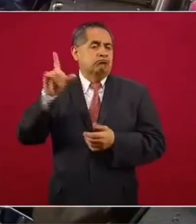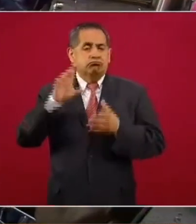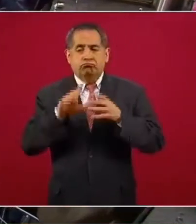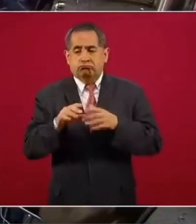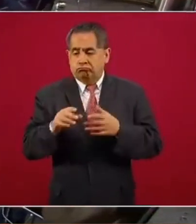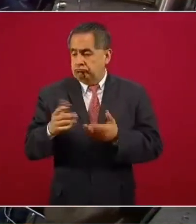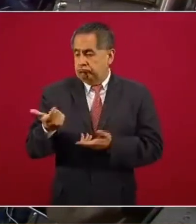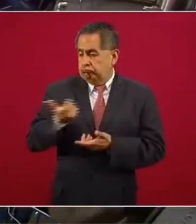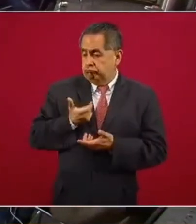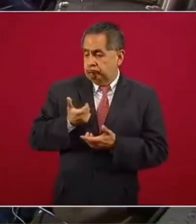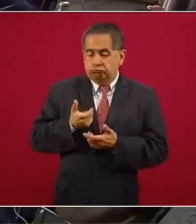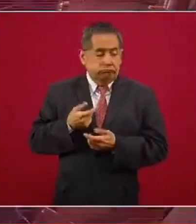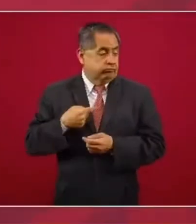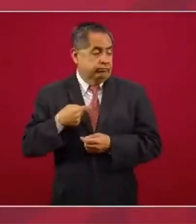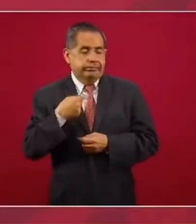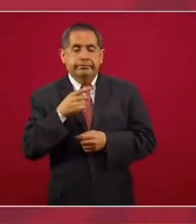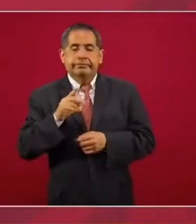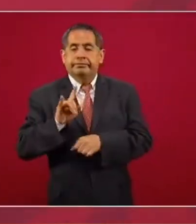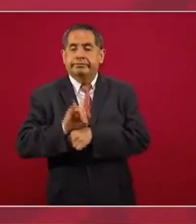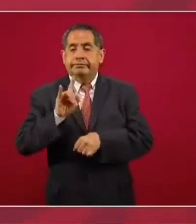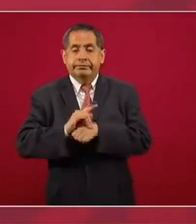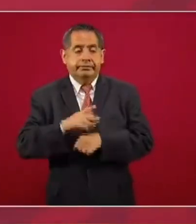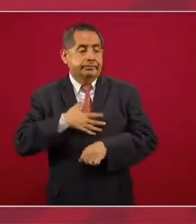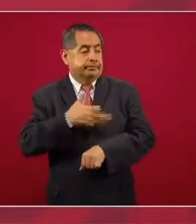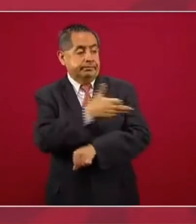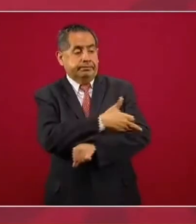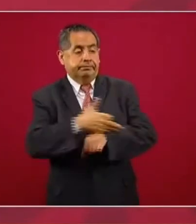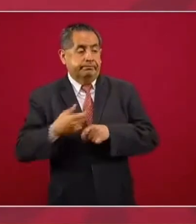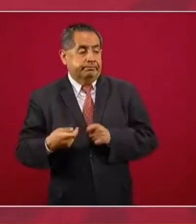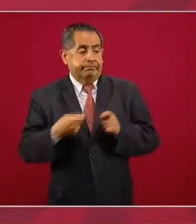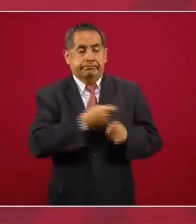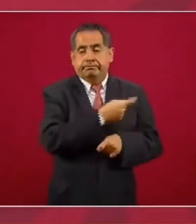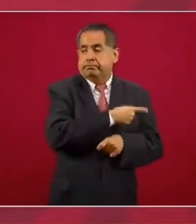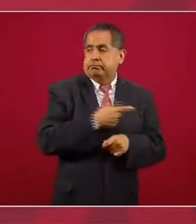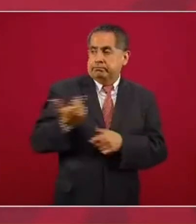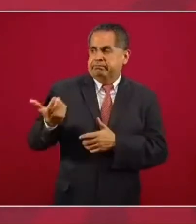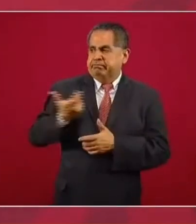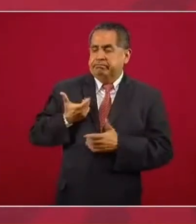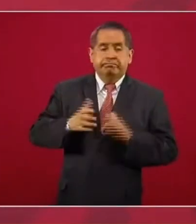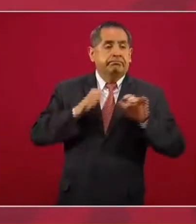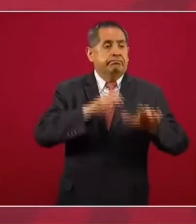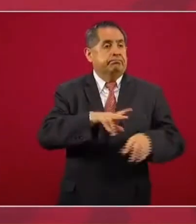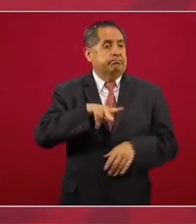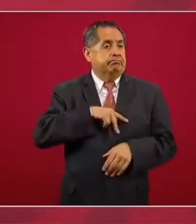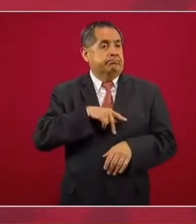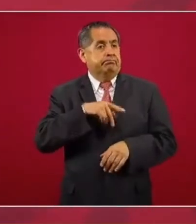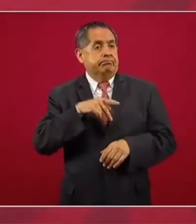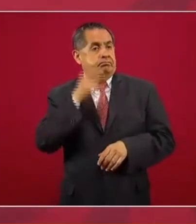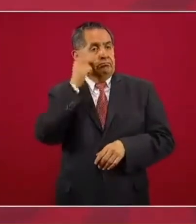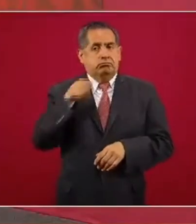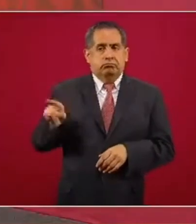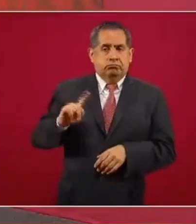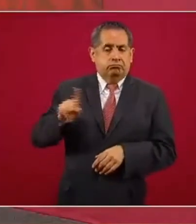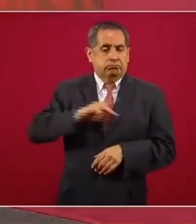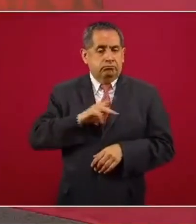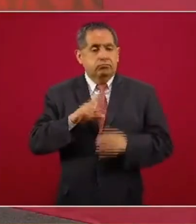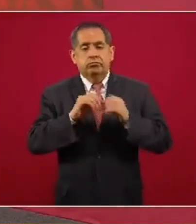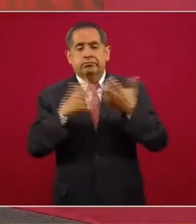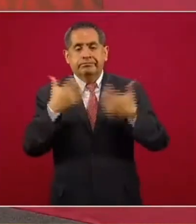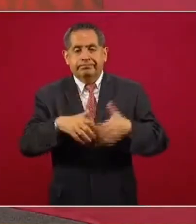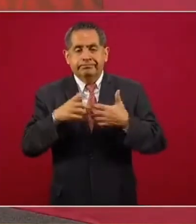inversiones a nombre de familiares o empresas en las que no participan o no se puede demostrar fácilmente que participan